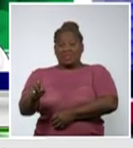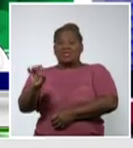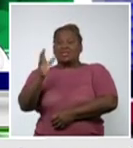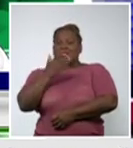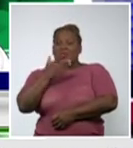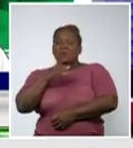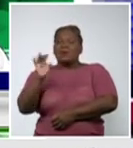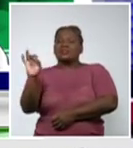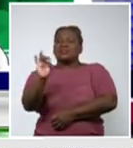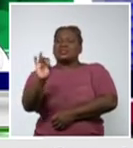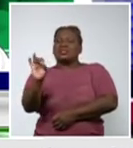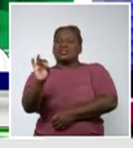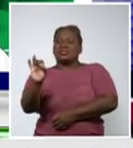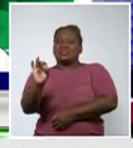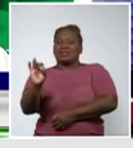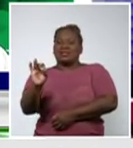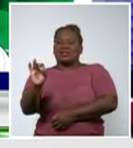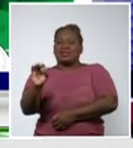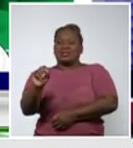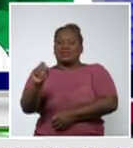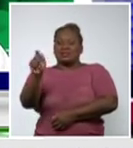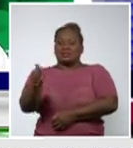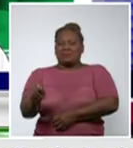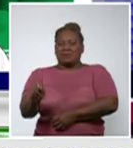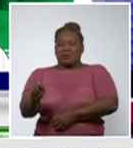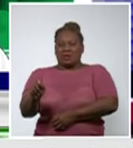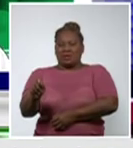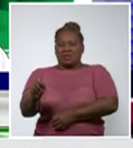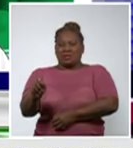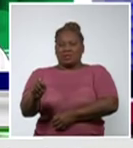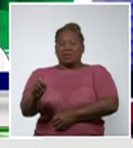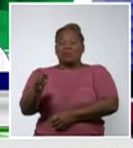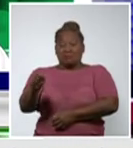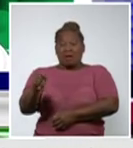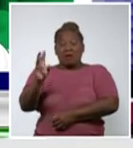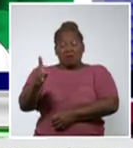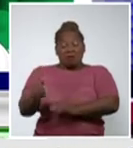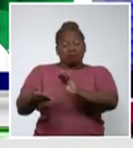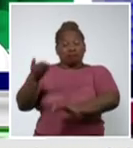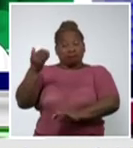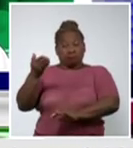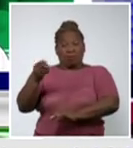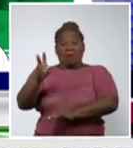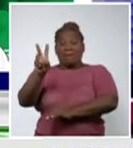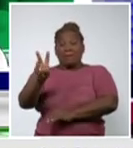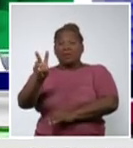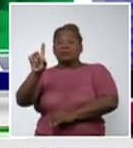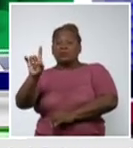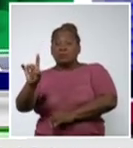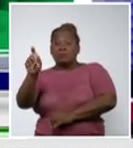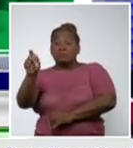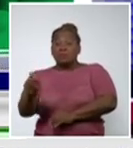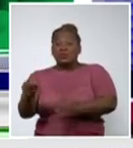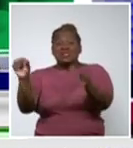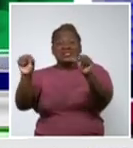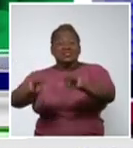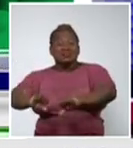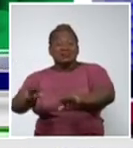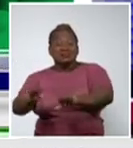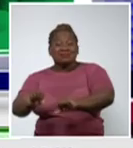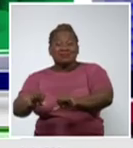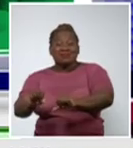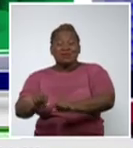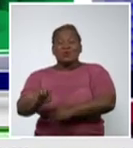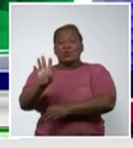pacientes confirmados, uno menos que ayer, pero muy alto. 29 críticos y